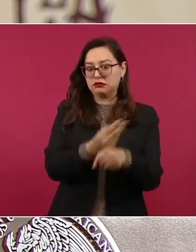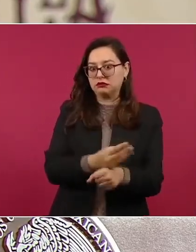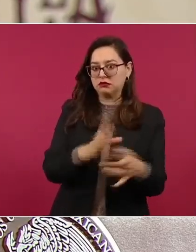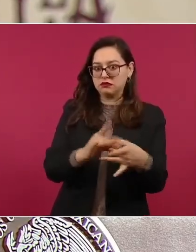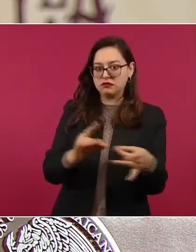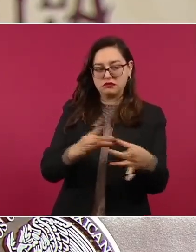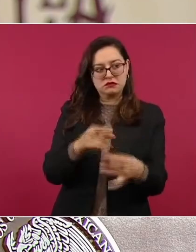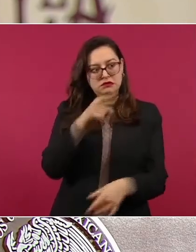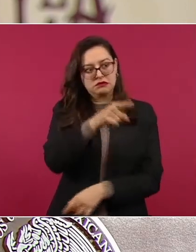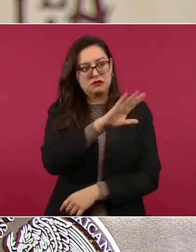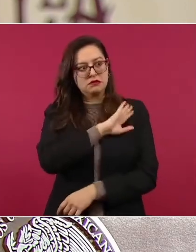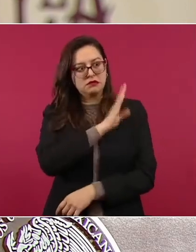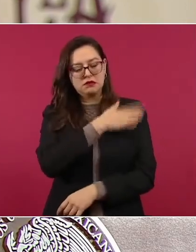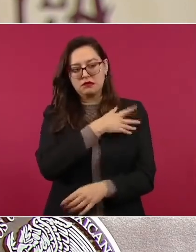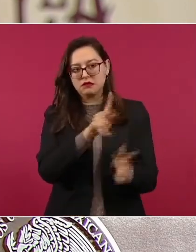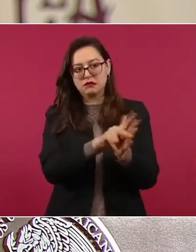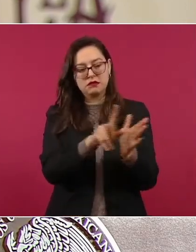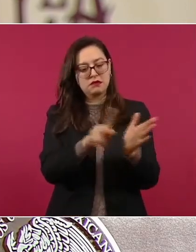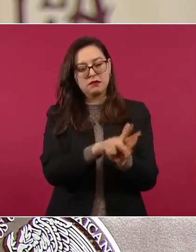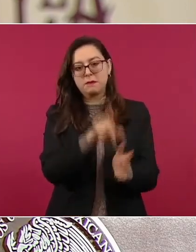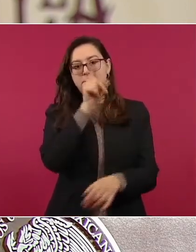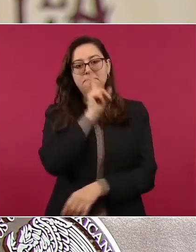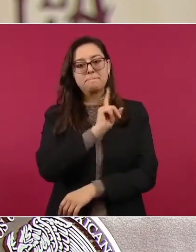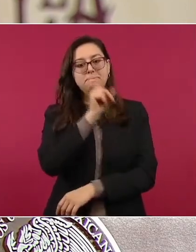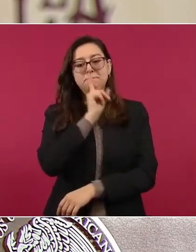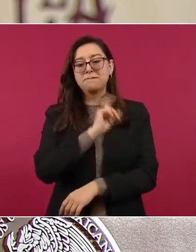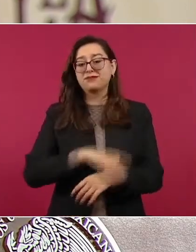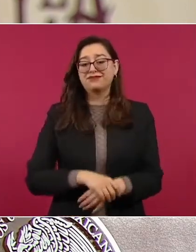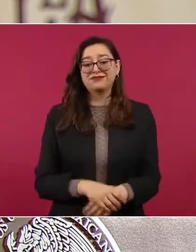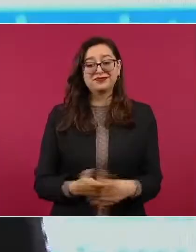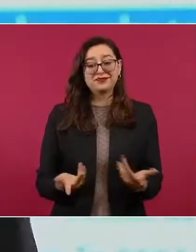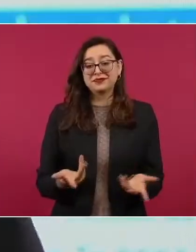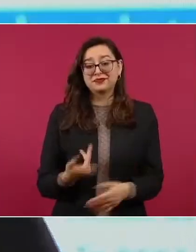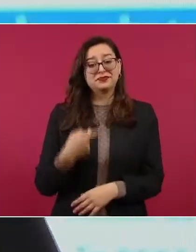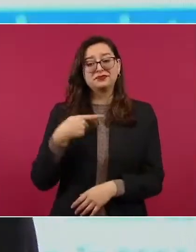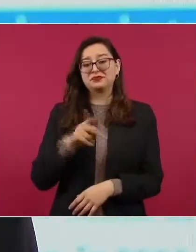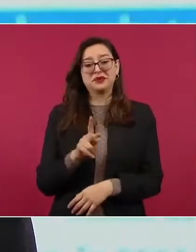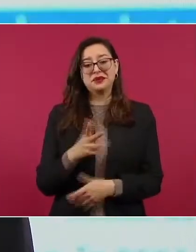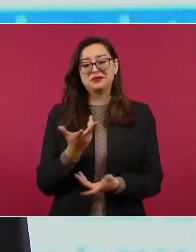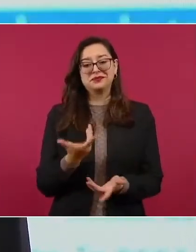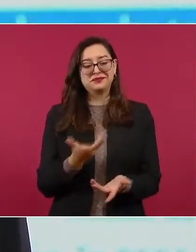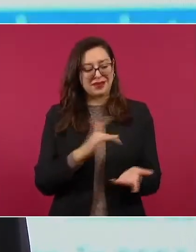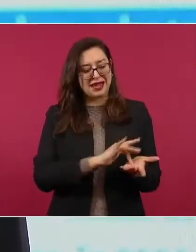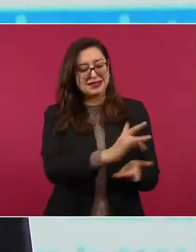presa internacional nunca cesan. En el país internacional de hoy, dice